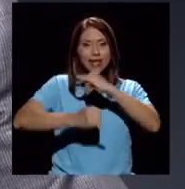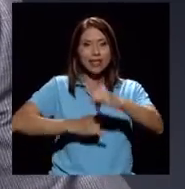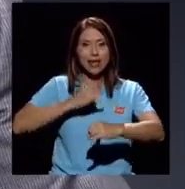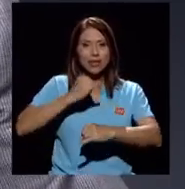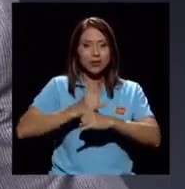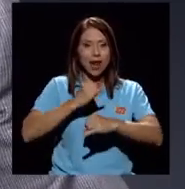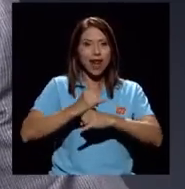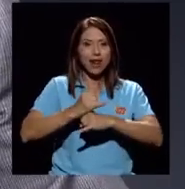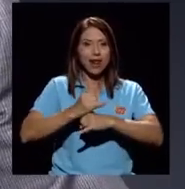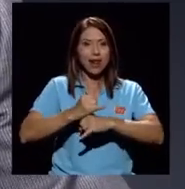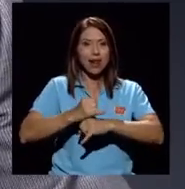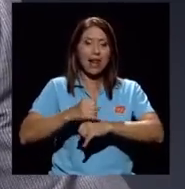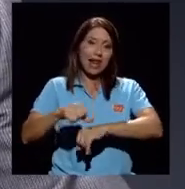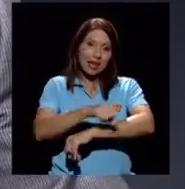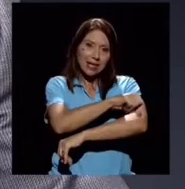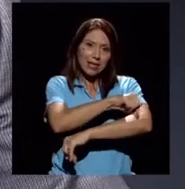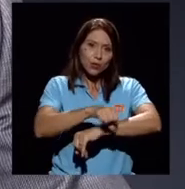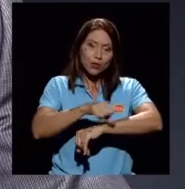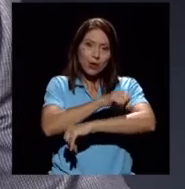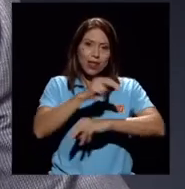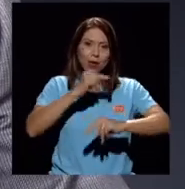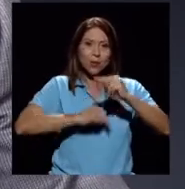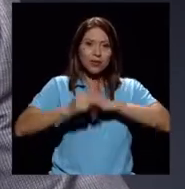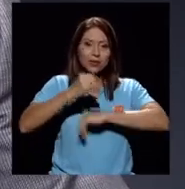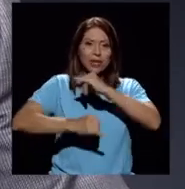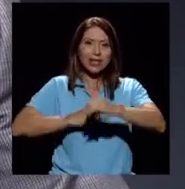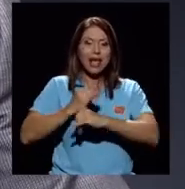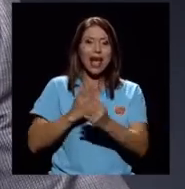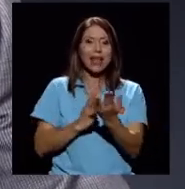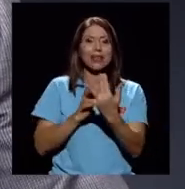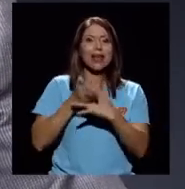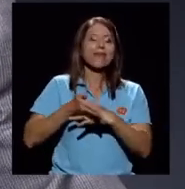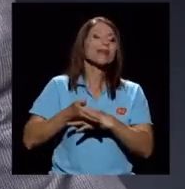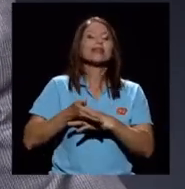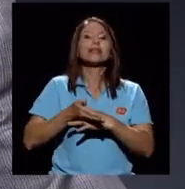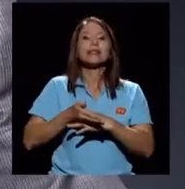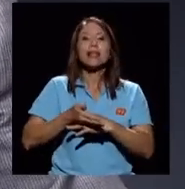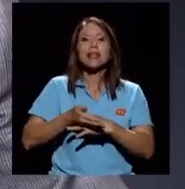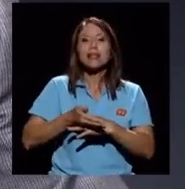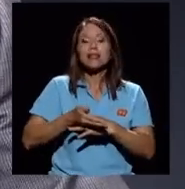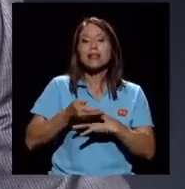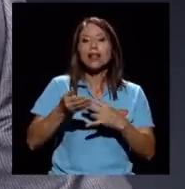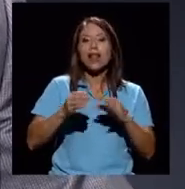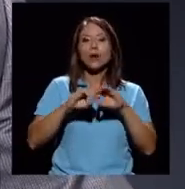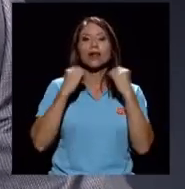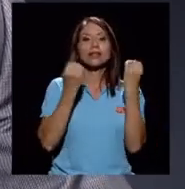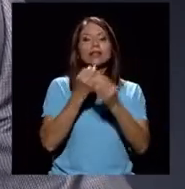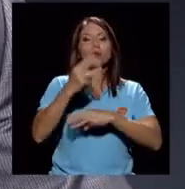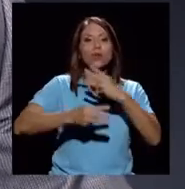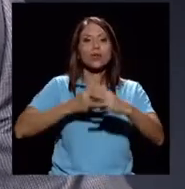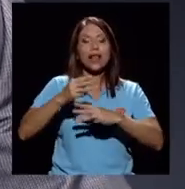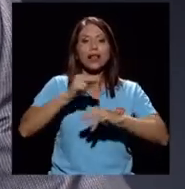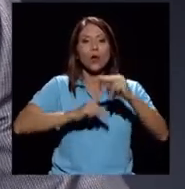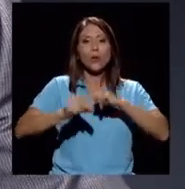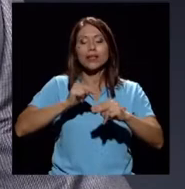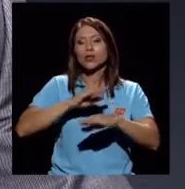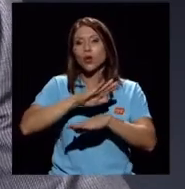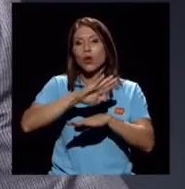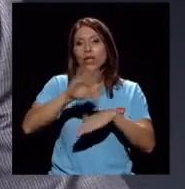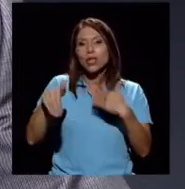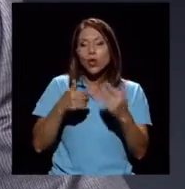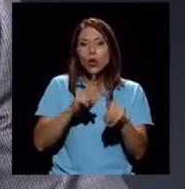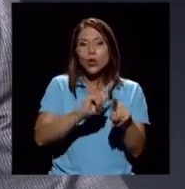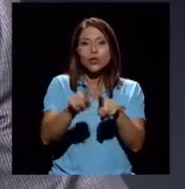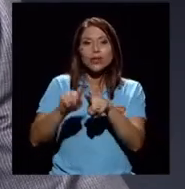arquitectura de comercio internacional a través de la organización mundial de comercio y todos los mecanismos